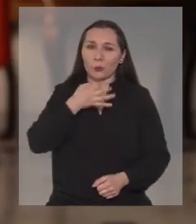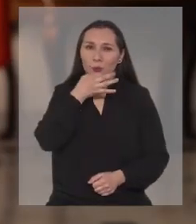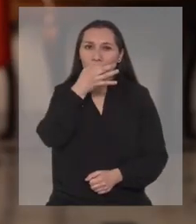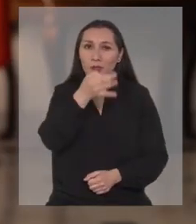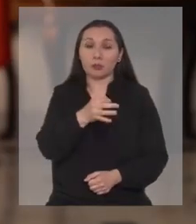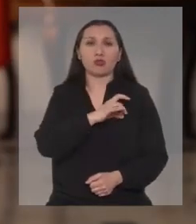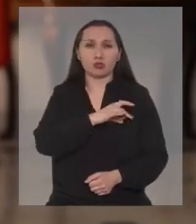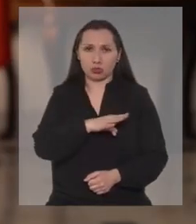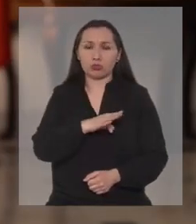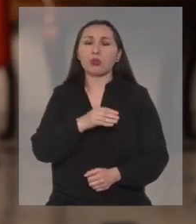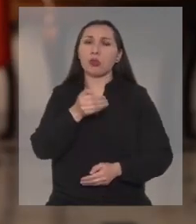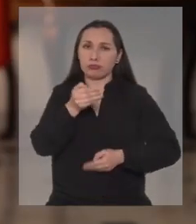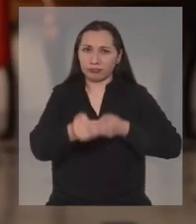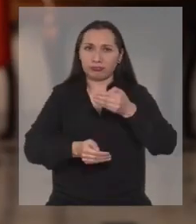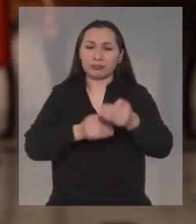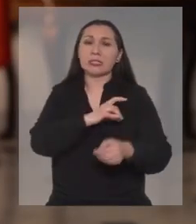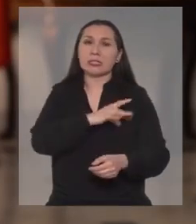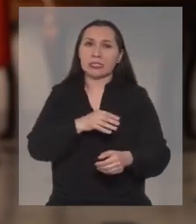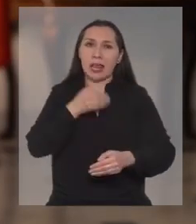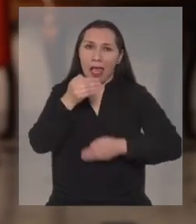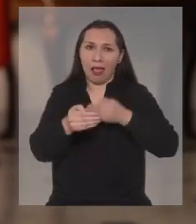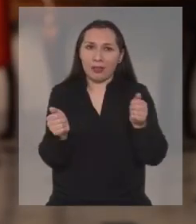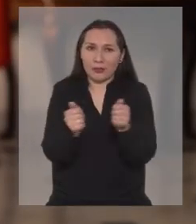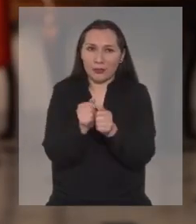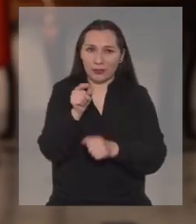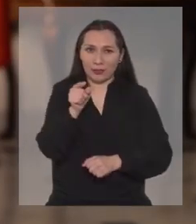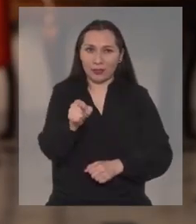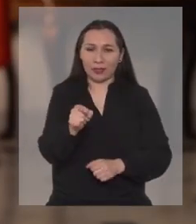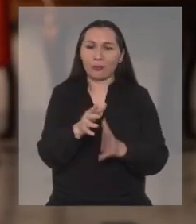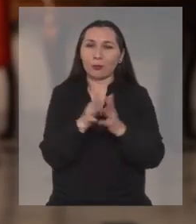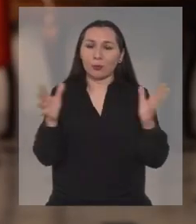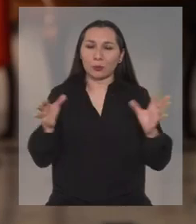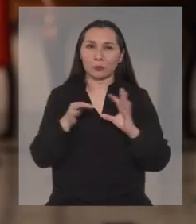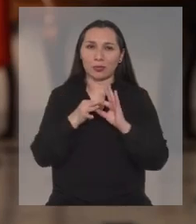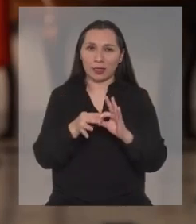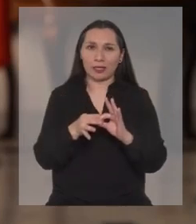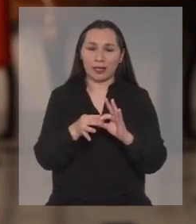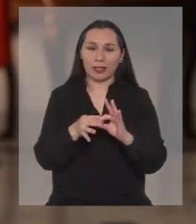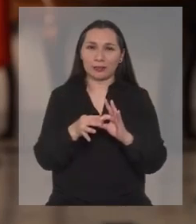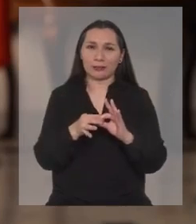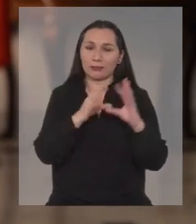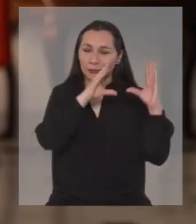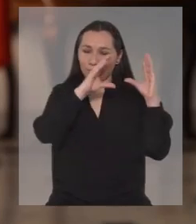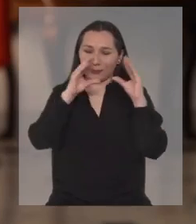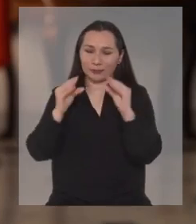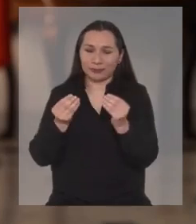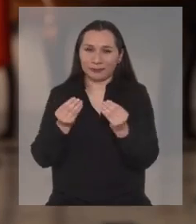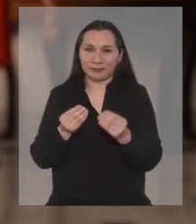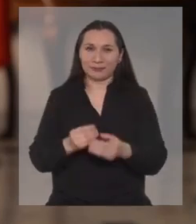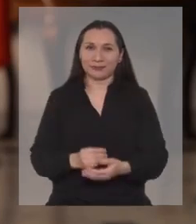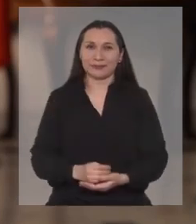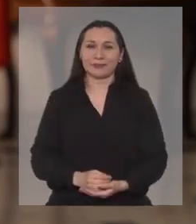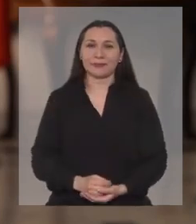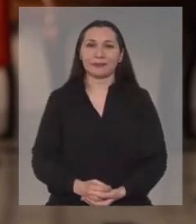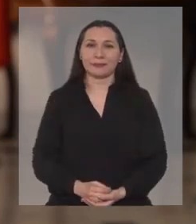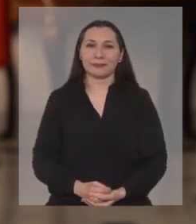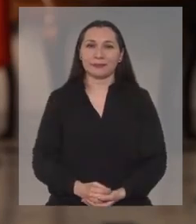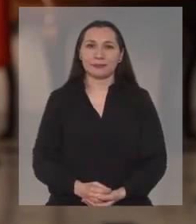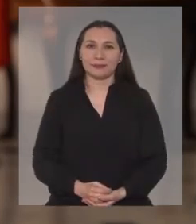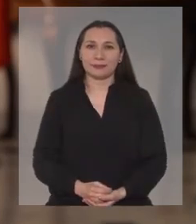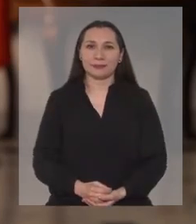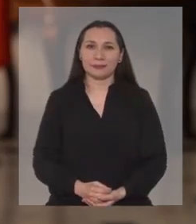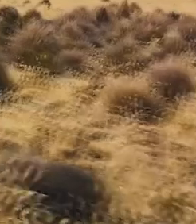juntos con orgullo decir chile avanza y chile avanza contigo muchas gracias y muy buenas